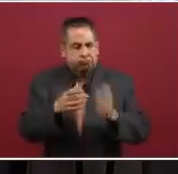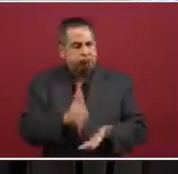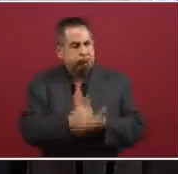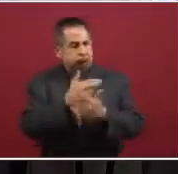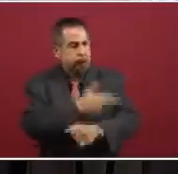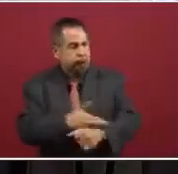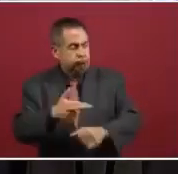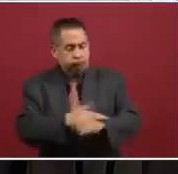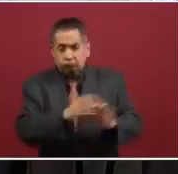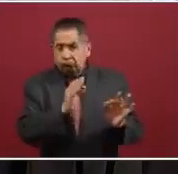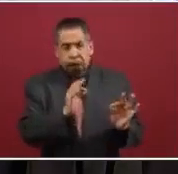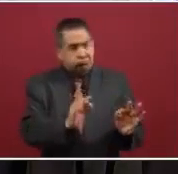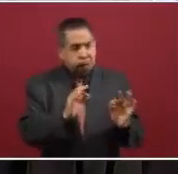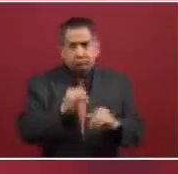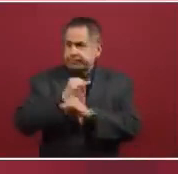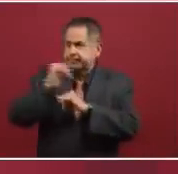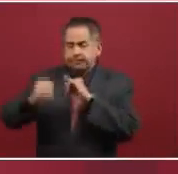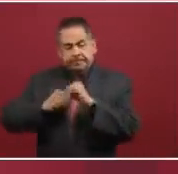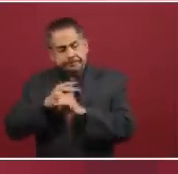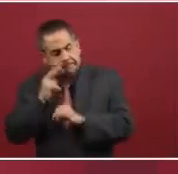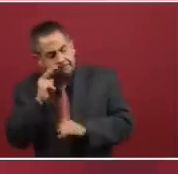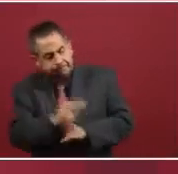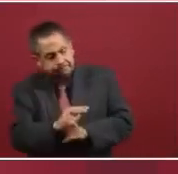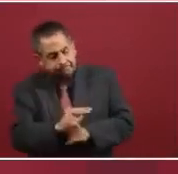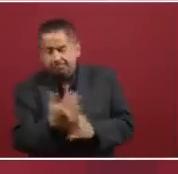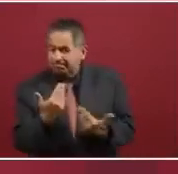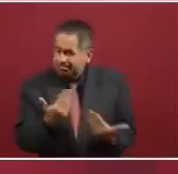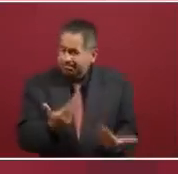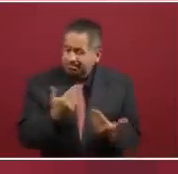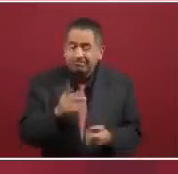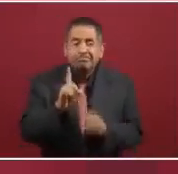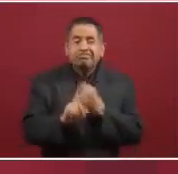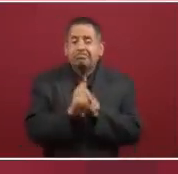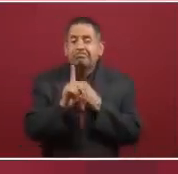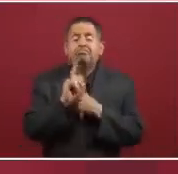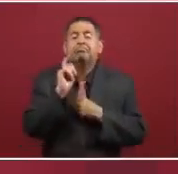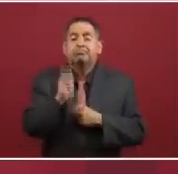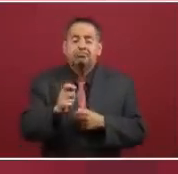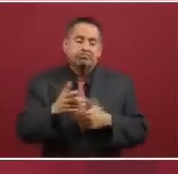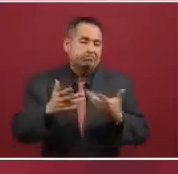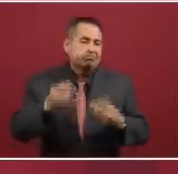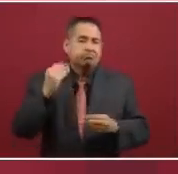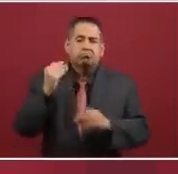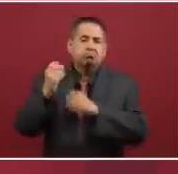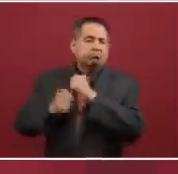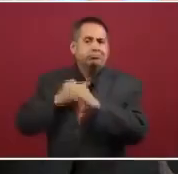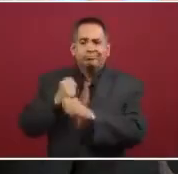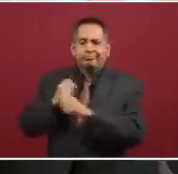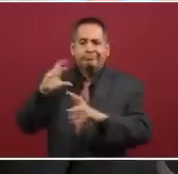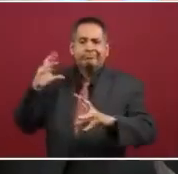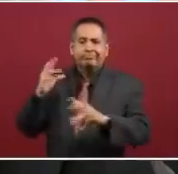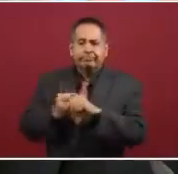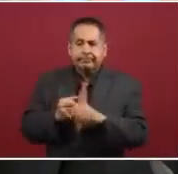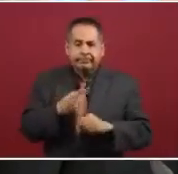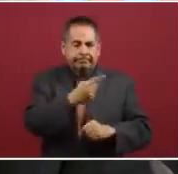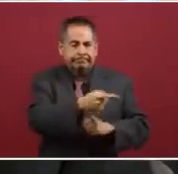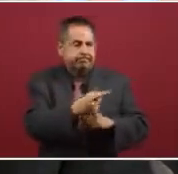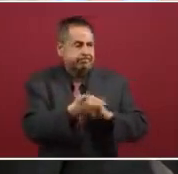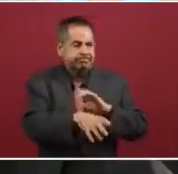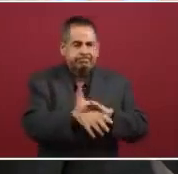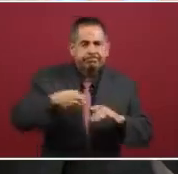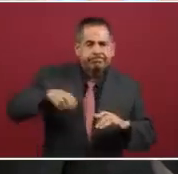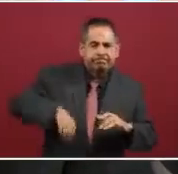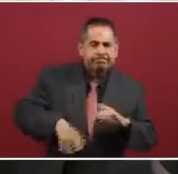estándares internacionales. ¿Cuál es el problema? El problema es que durante mucho tiempo ordeñamos a la vaquita.